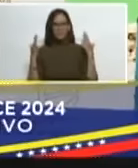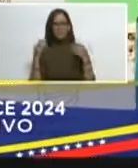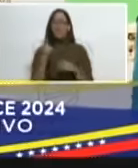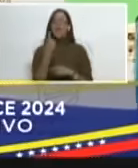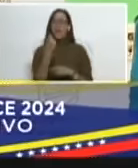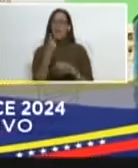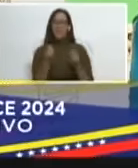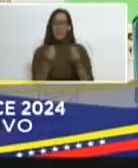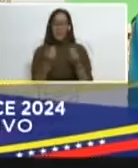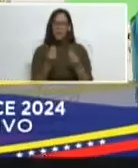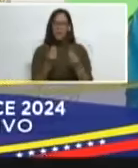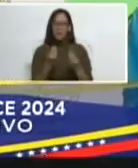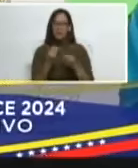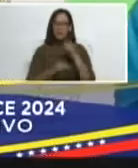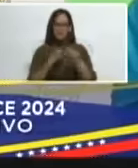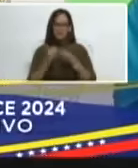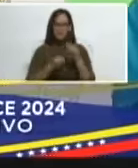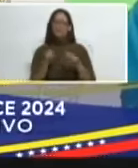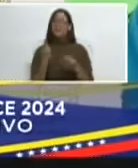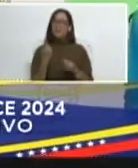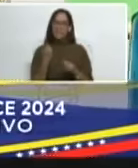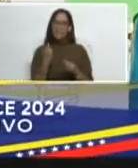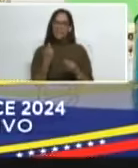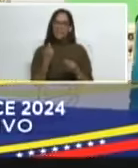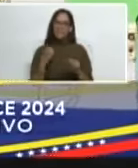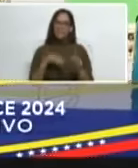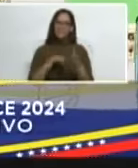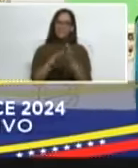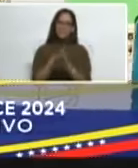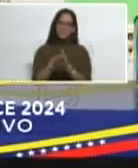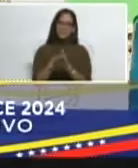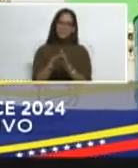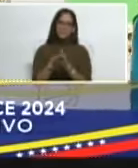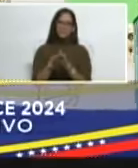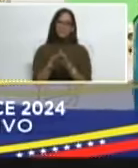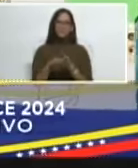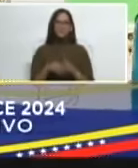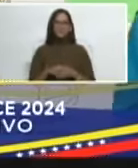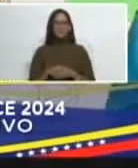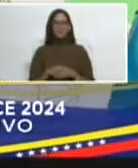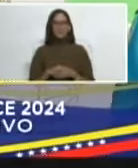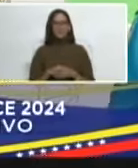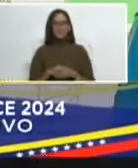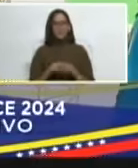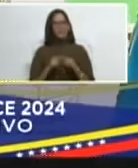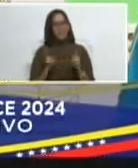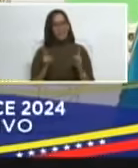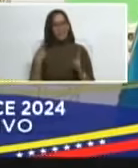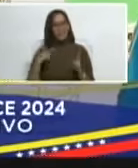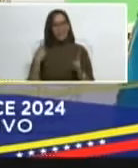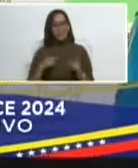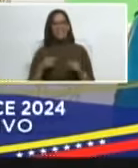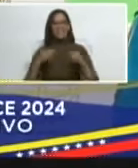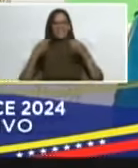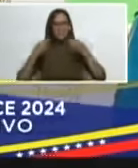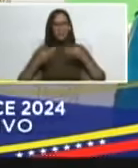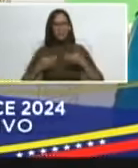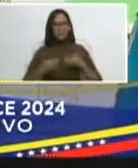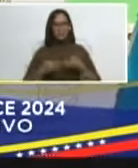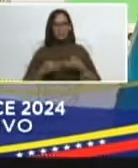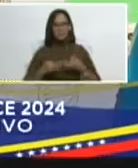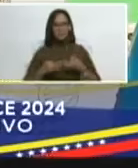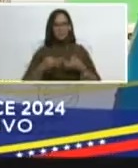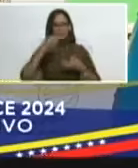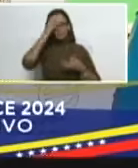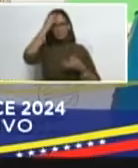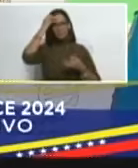todavía por hacer, camino por recorrer, pero tengan la seguridad. Eso